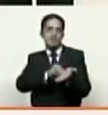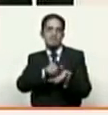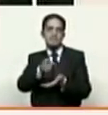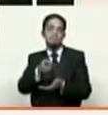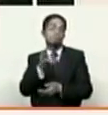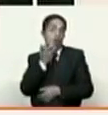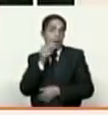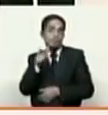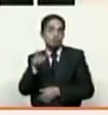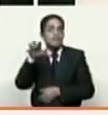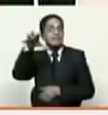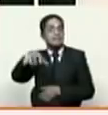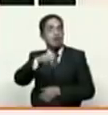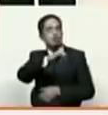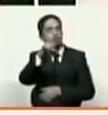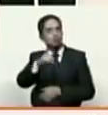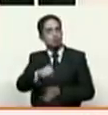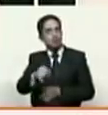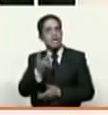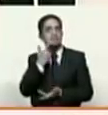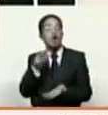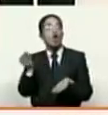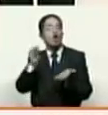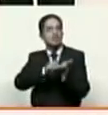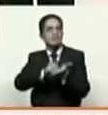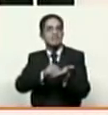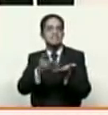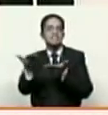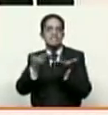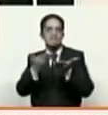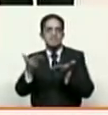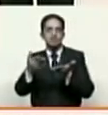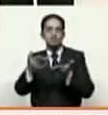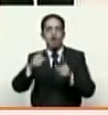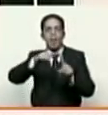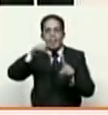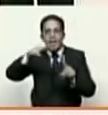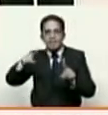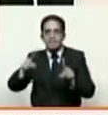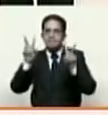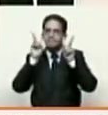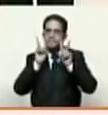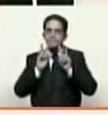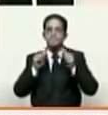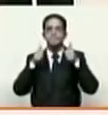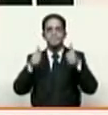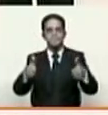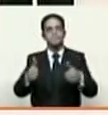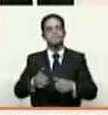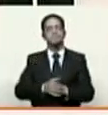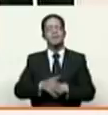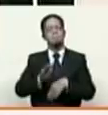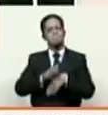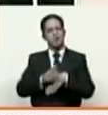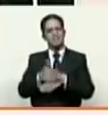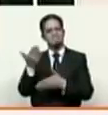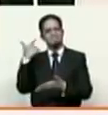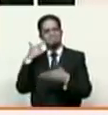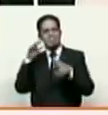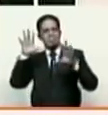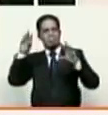superarse definitivamente esta situación derivada del ataque terrorista que sufrió el sistema